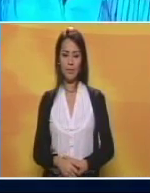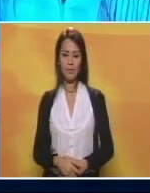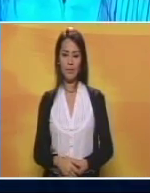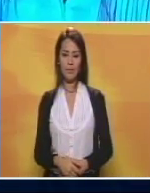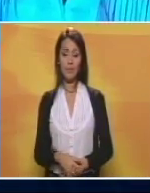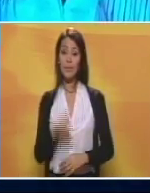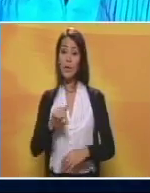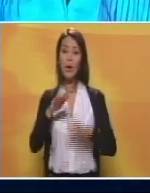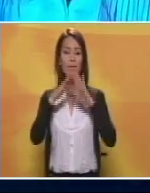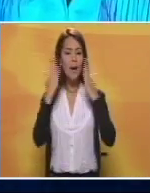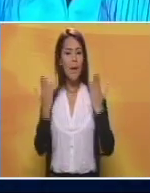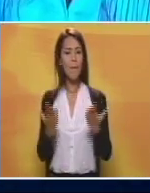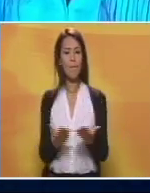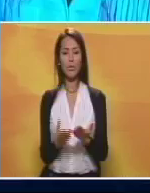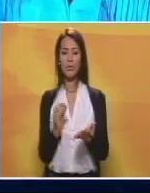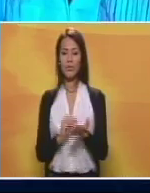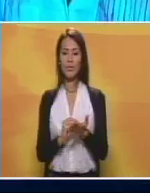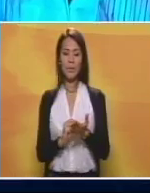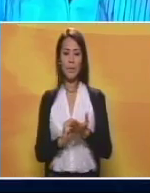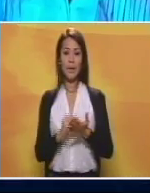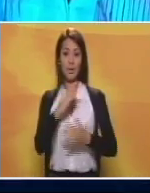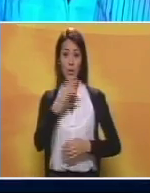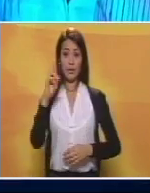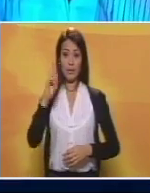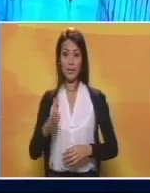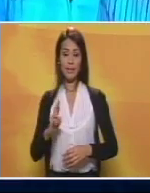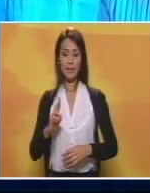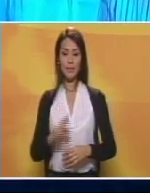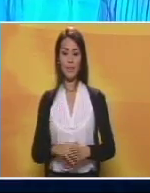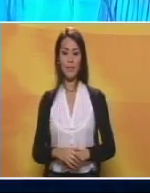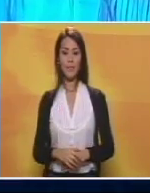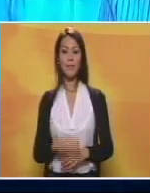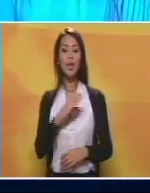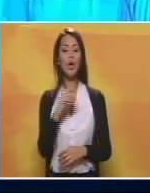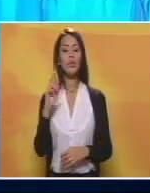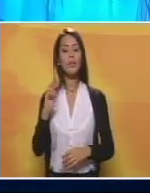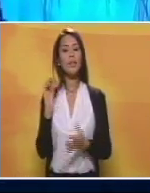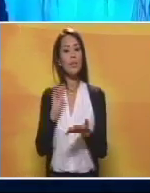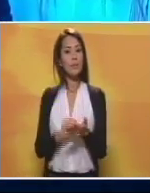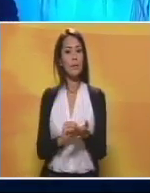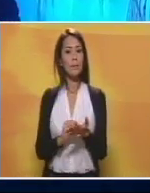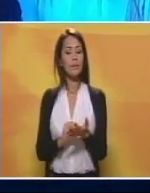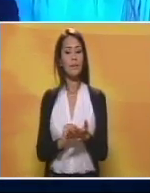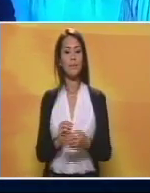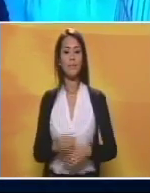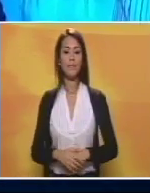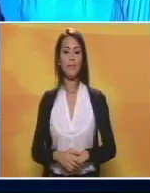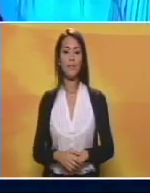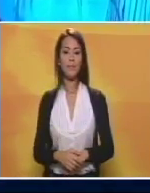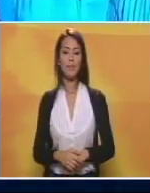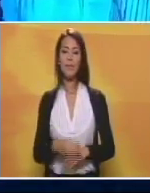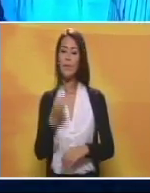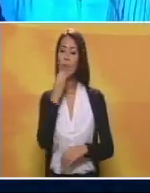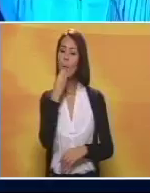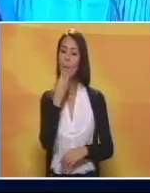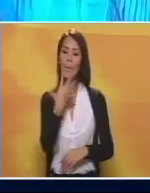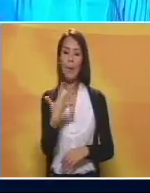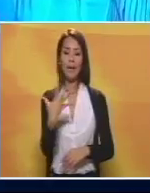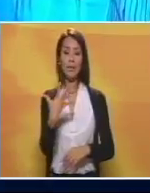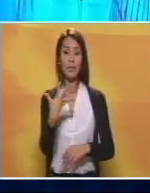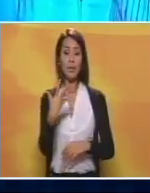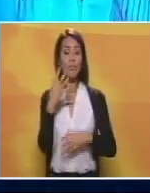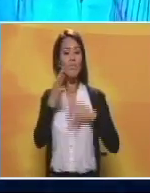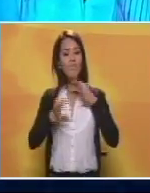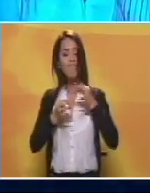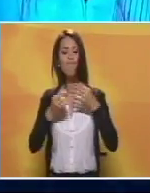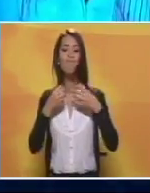Hoy el mundo vuelve su mirada hacia Costa Rica y Costa Rica una vez más lanza un hermoso